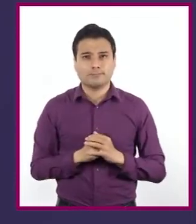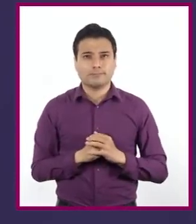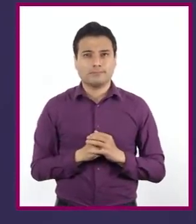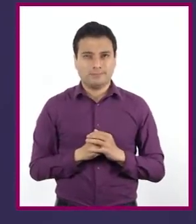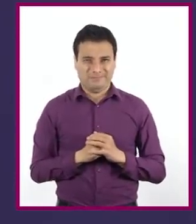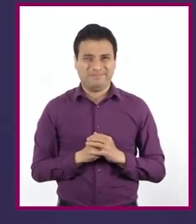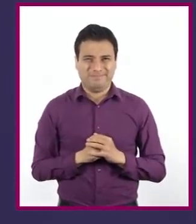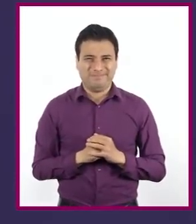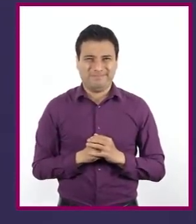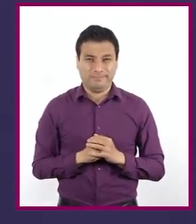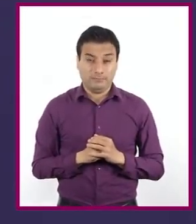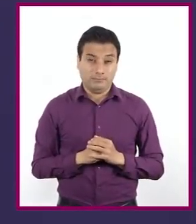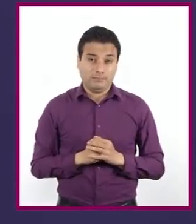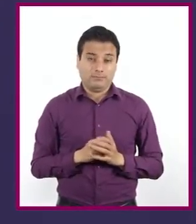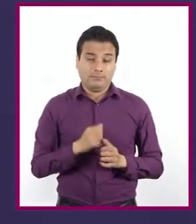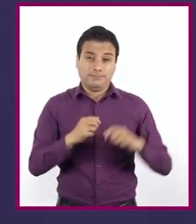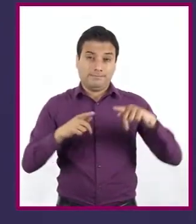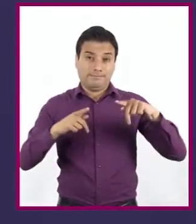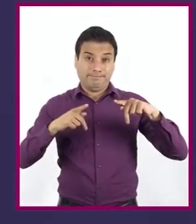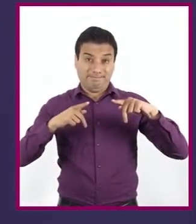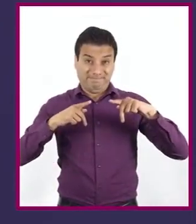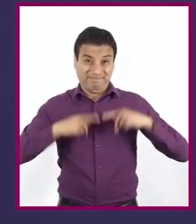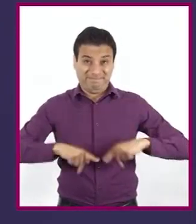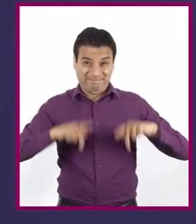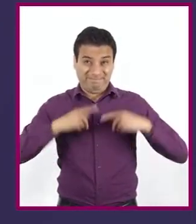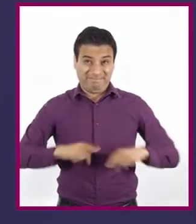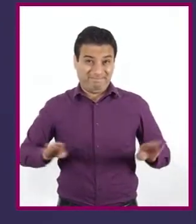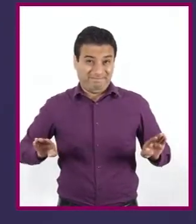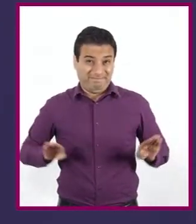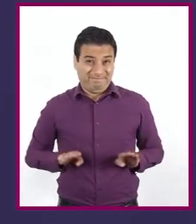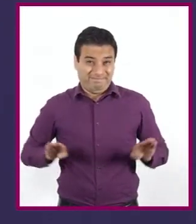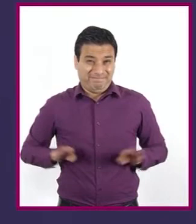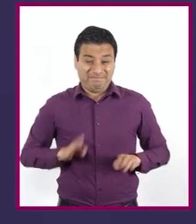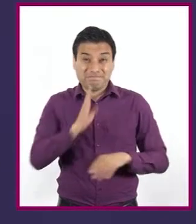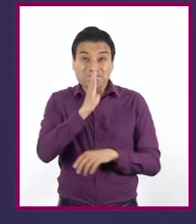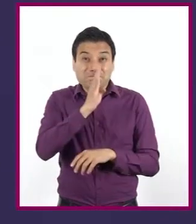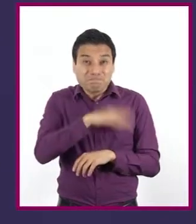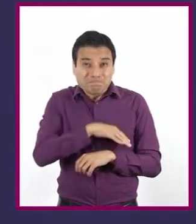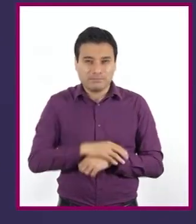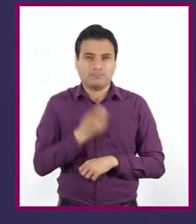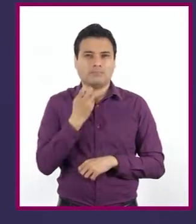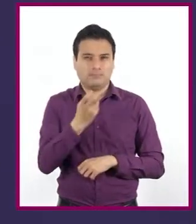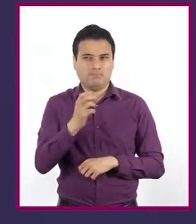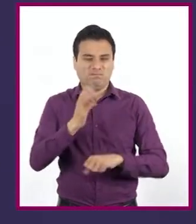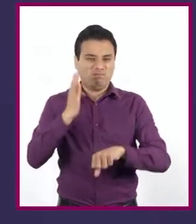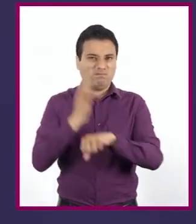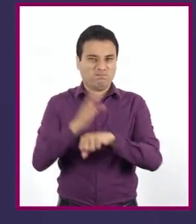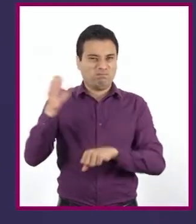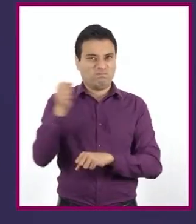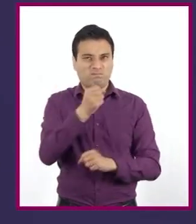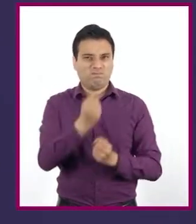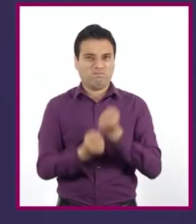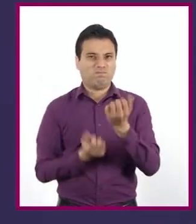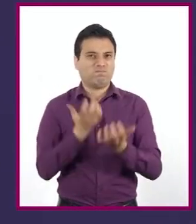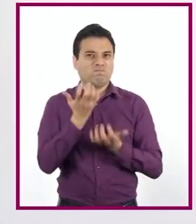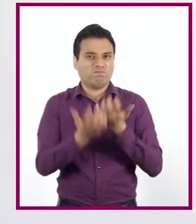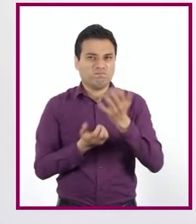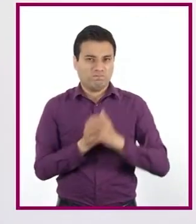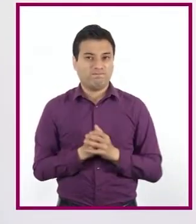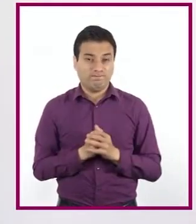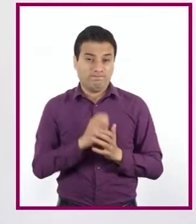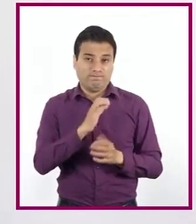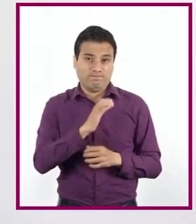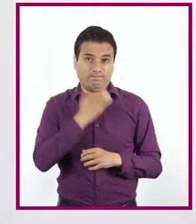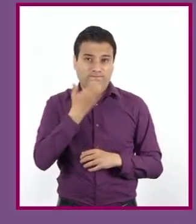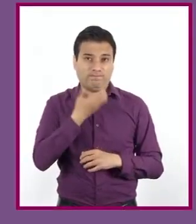mundano, como lo llamaban, era causa de muerte en la hoguera, que fue la pena máxima para los acusados de herejía y